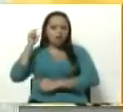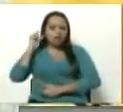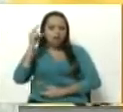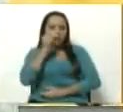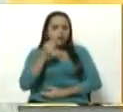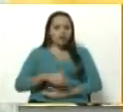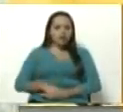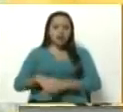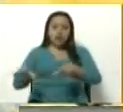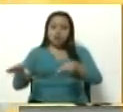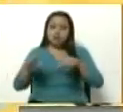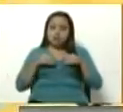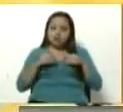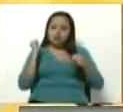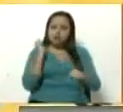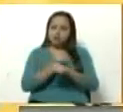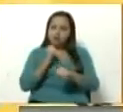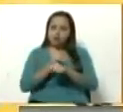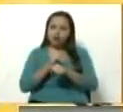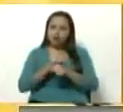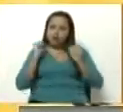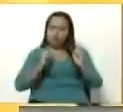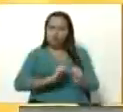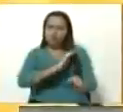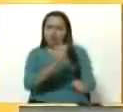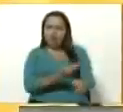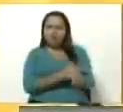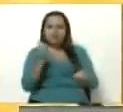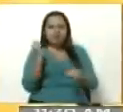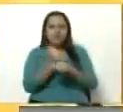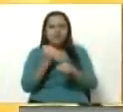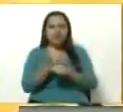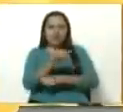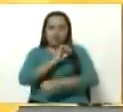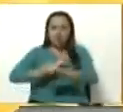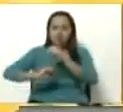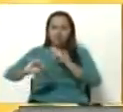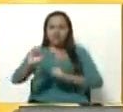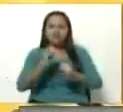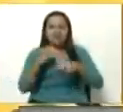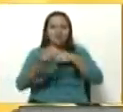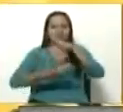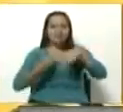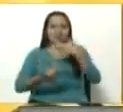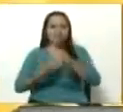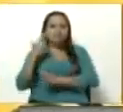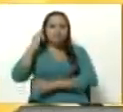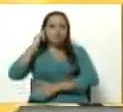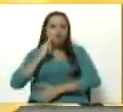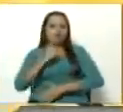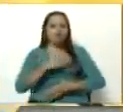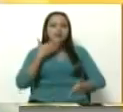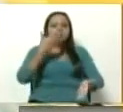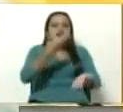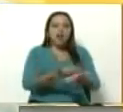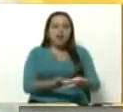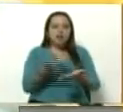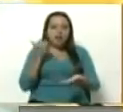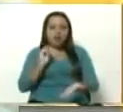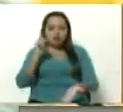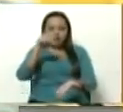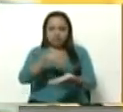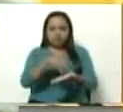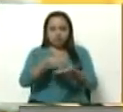el reconocimiento arduo al trabajo y a la defensa de la Revolución Bolivariana. Gracias por estar